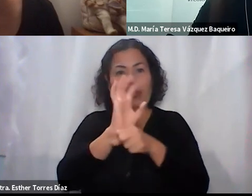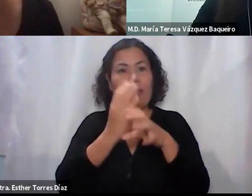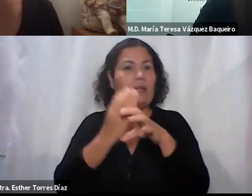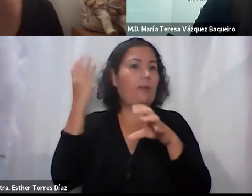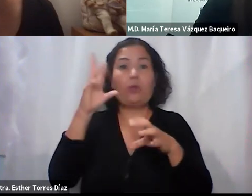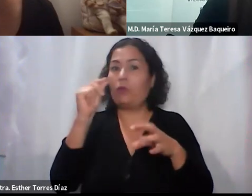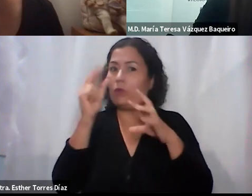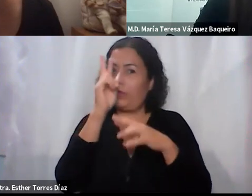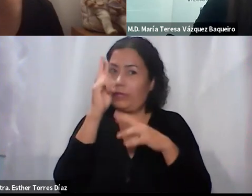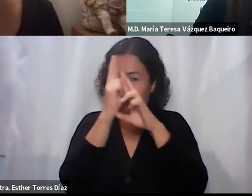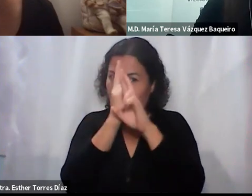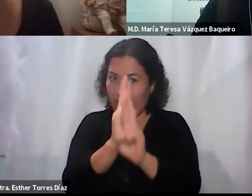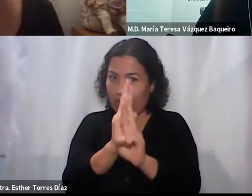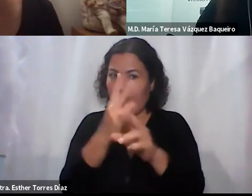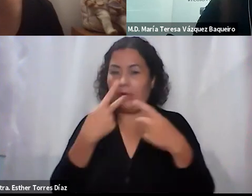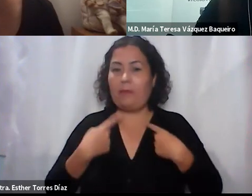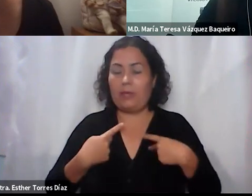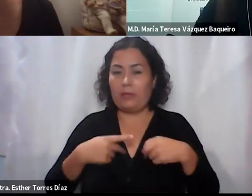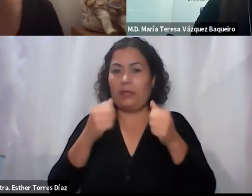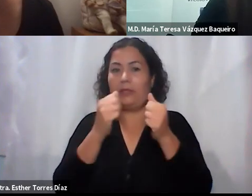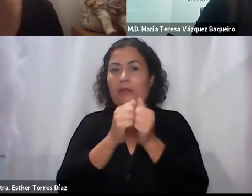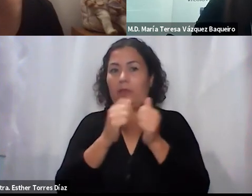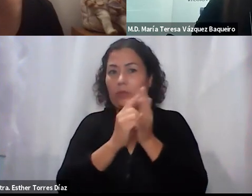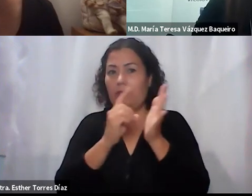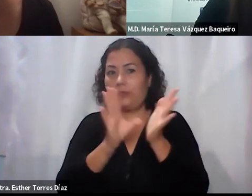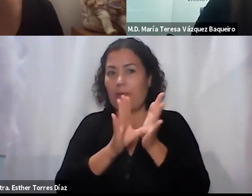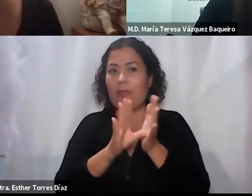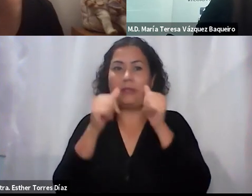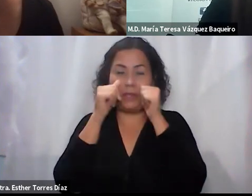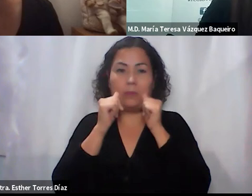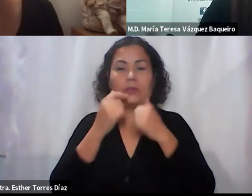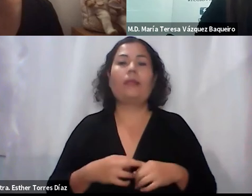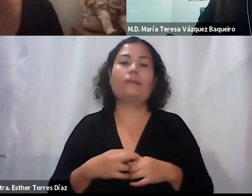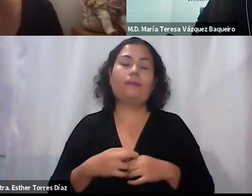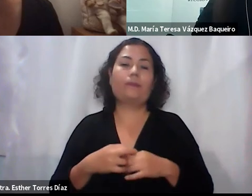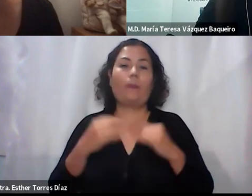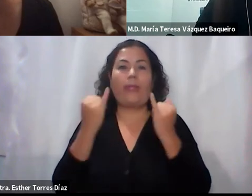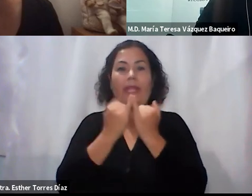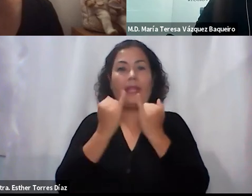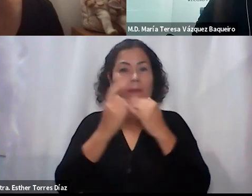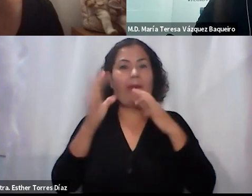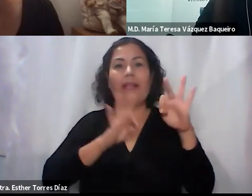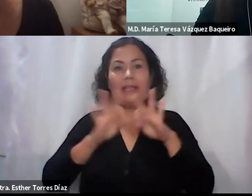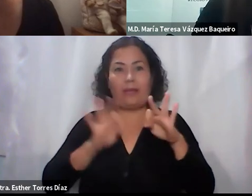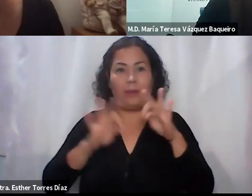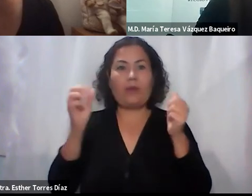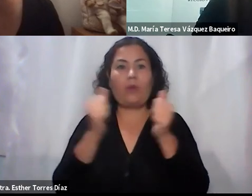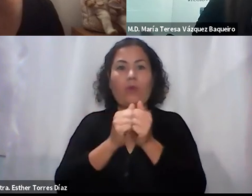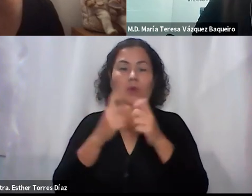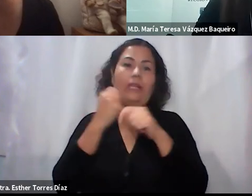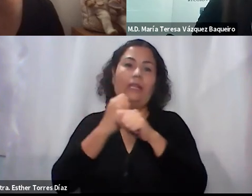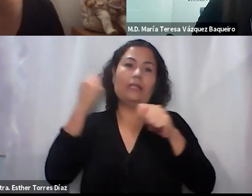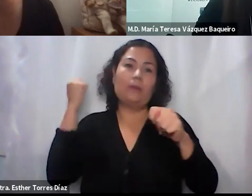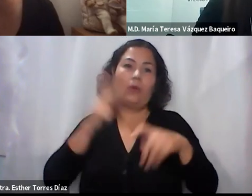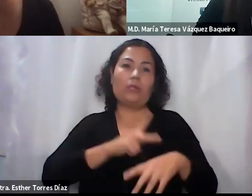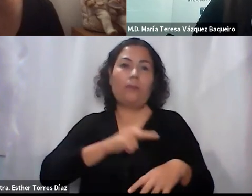específico. Ella nos habla de la discapacidad visual también, ¿no? También el trabajo con el transporte público